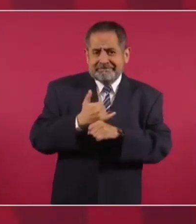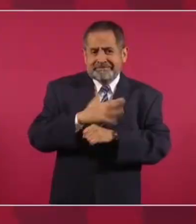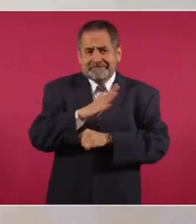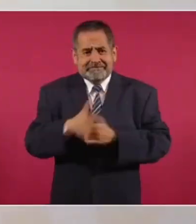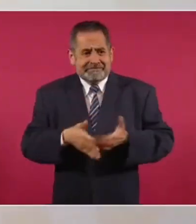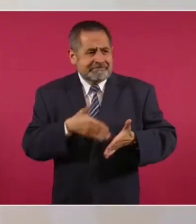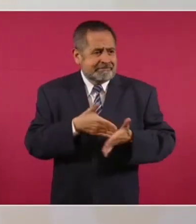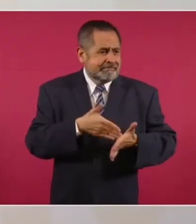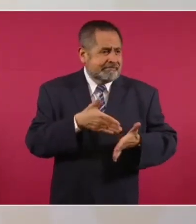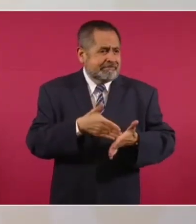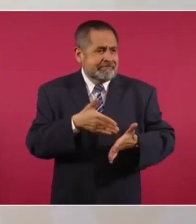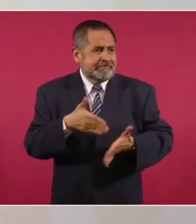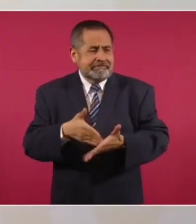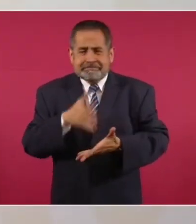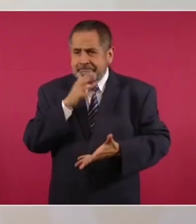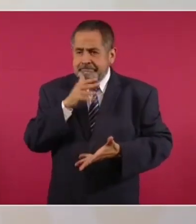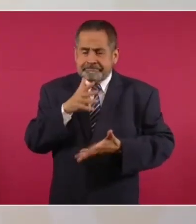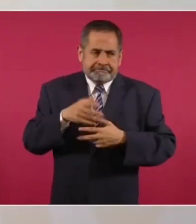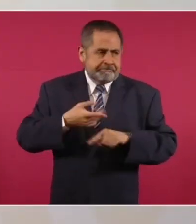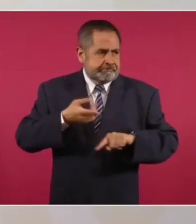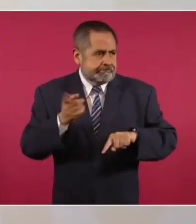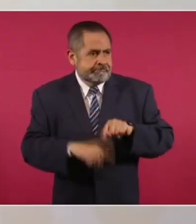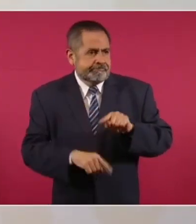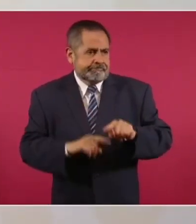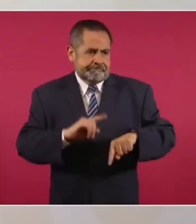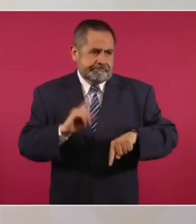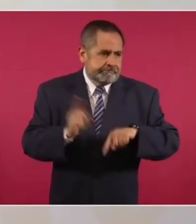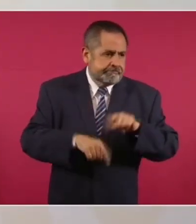de defensa de intereses particulares